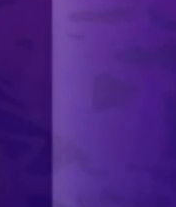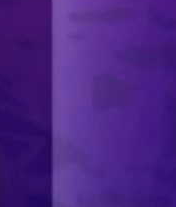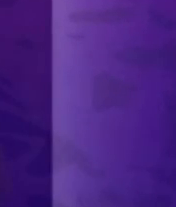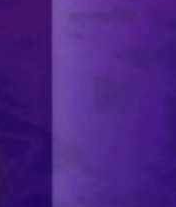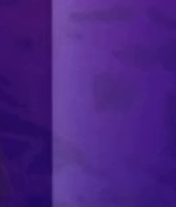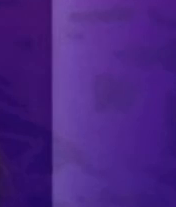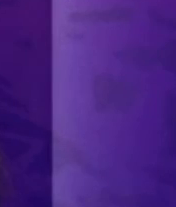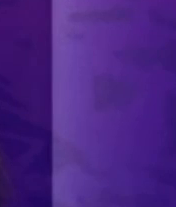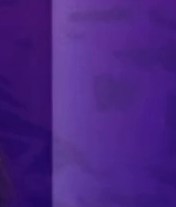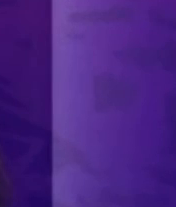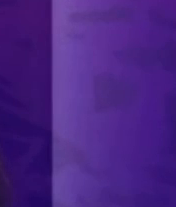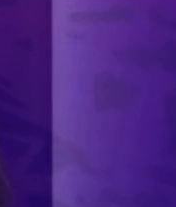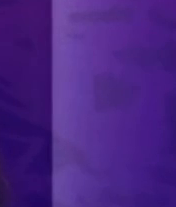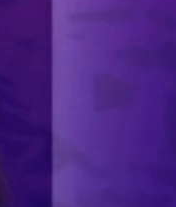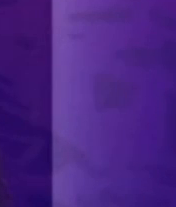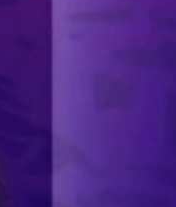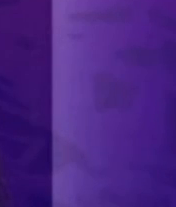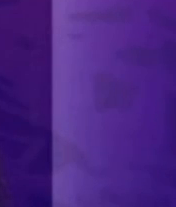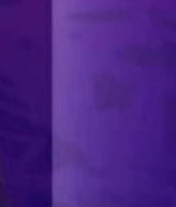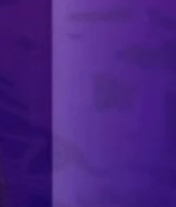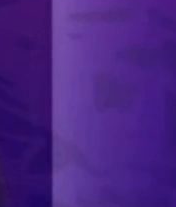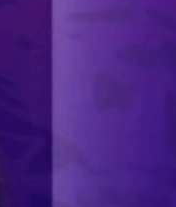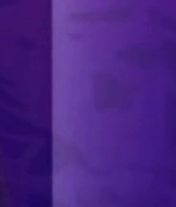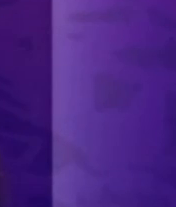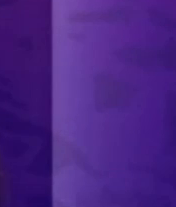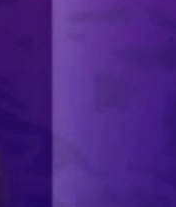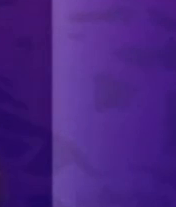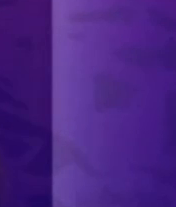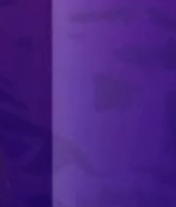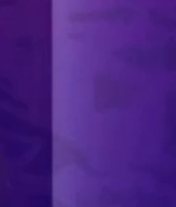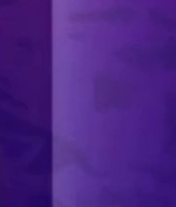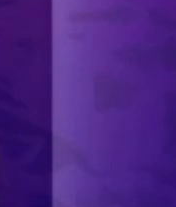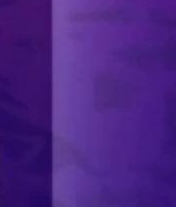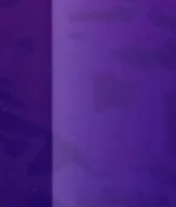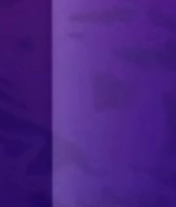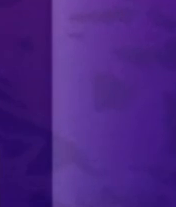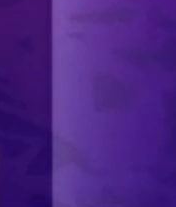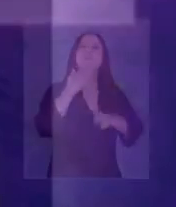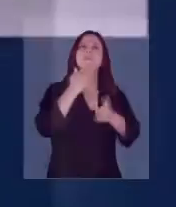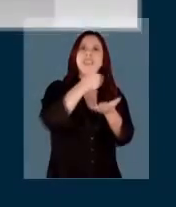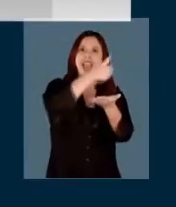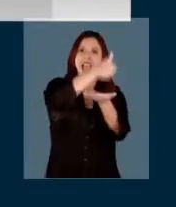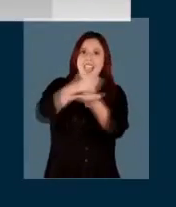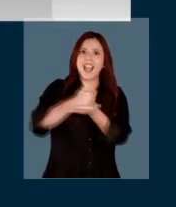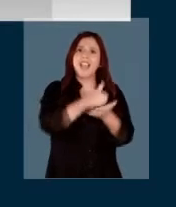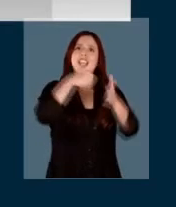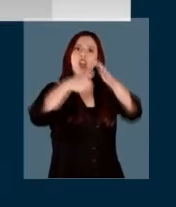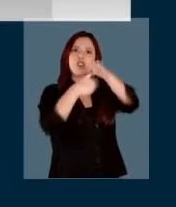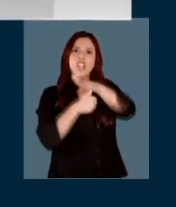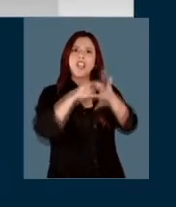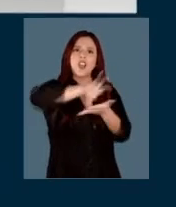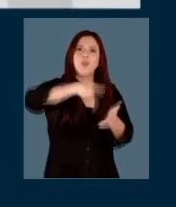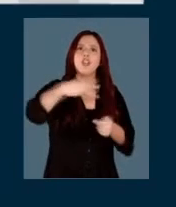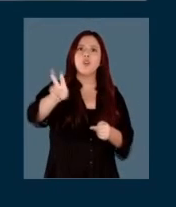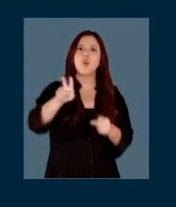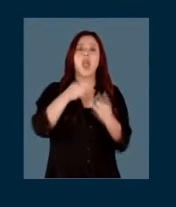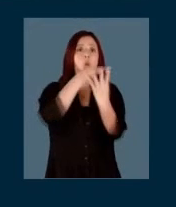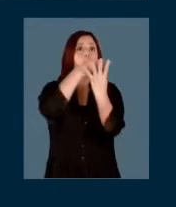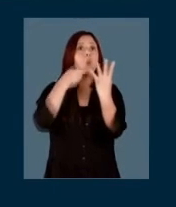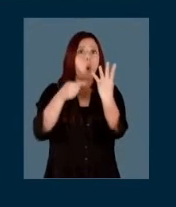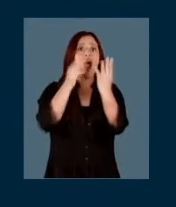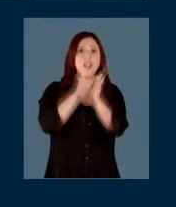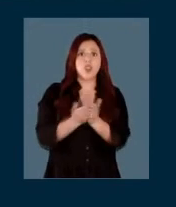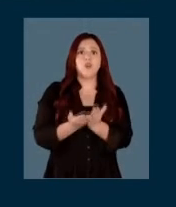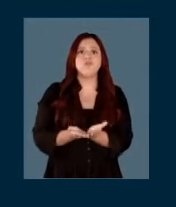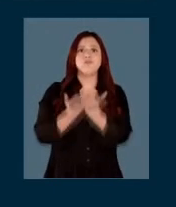extensas, por lo mismo le solicitamos a la gente que por favor termine de votar y se retire, porque estas elecciones son de alcaldes,